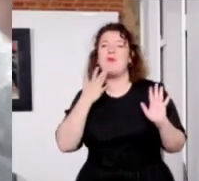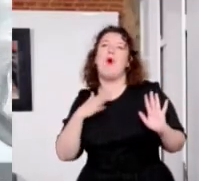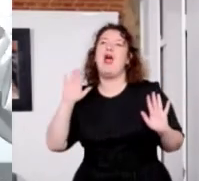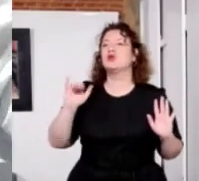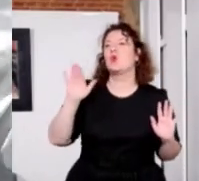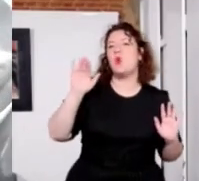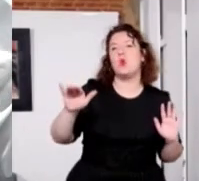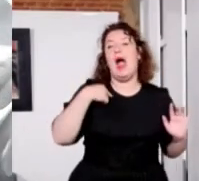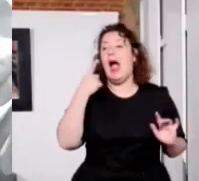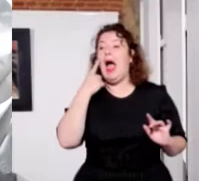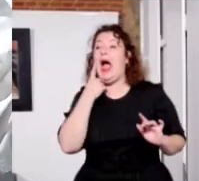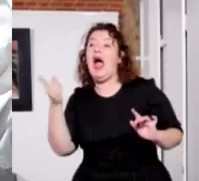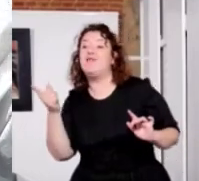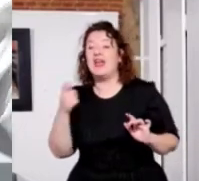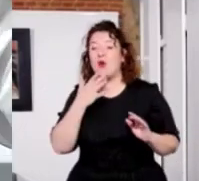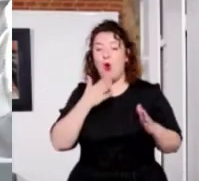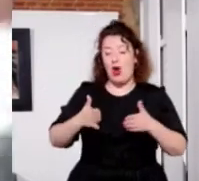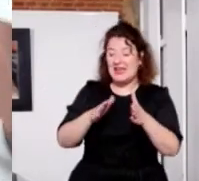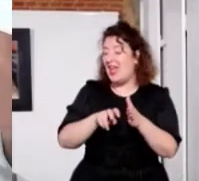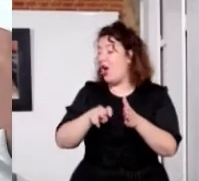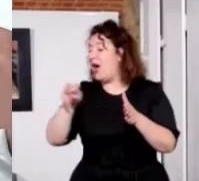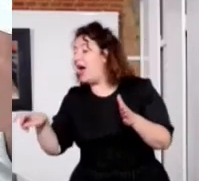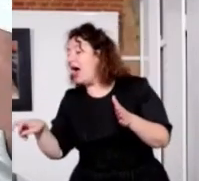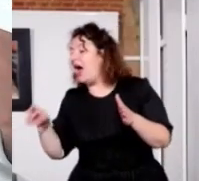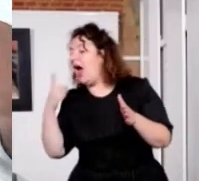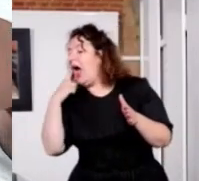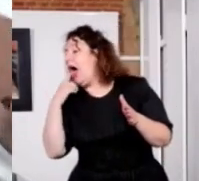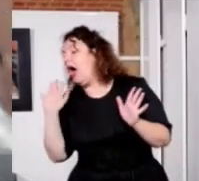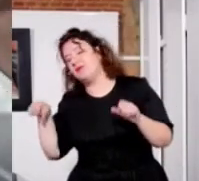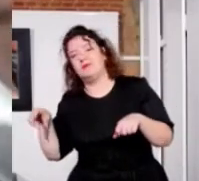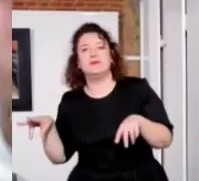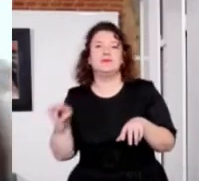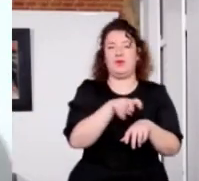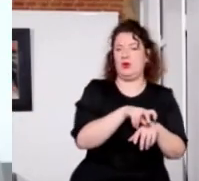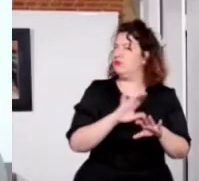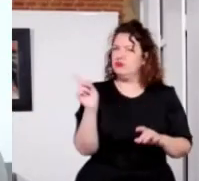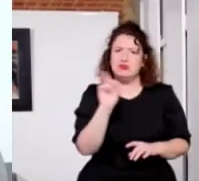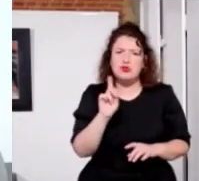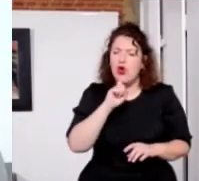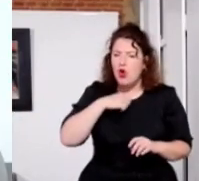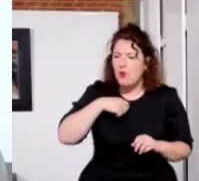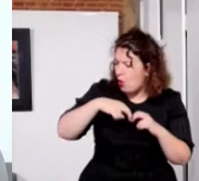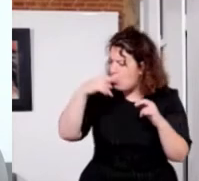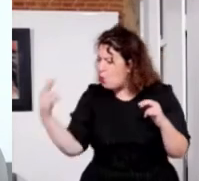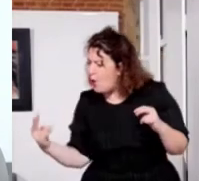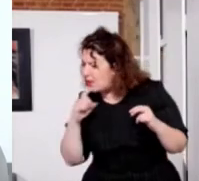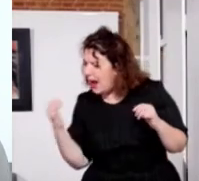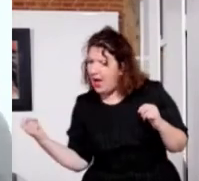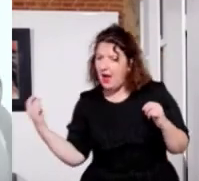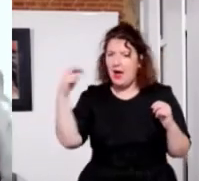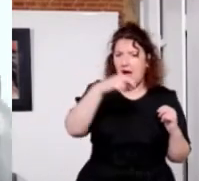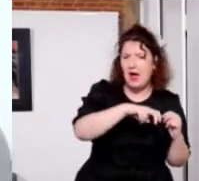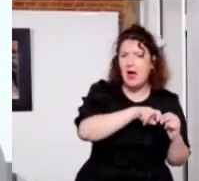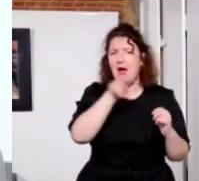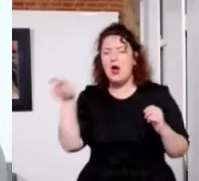excursionista al otro lado del río para luego volver a mi lado, sino cómo construir puentes de un lado a otro.